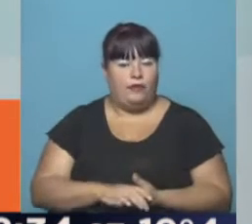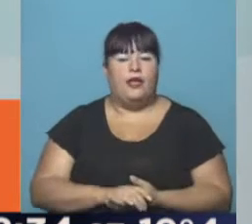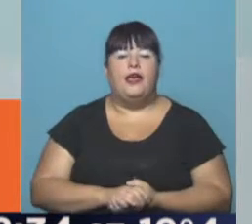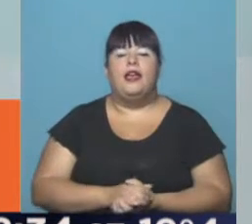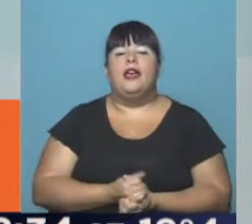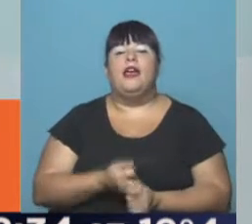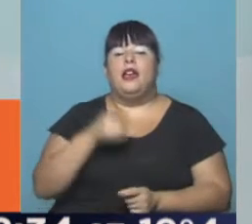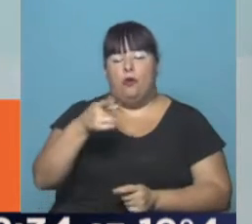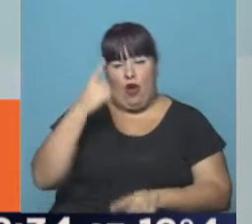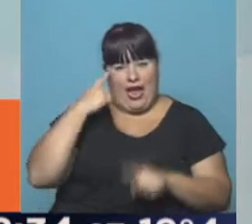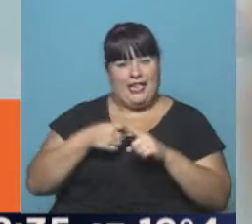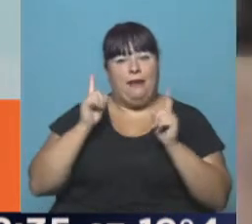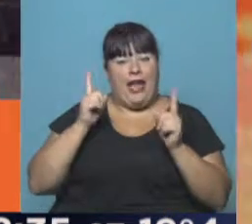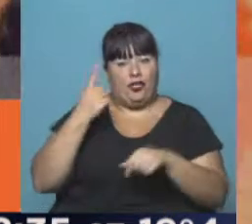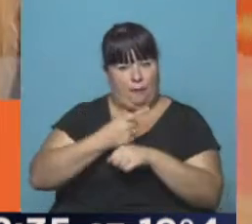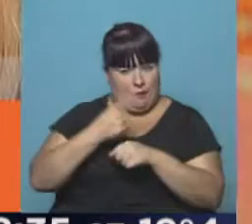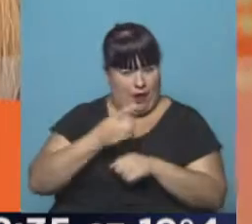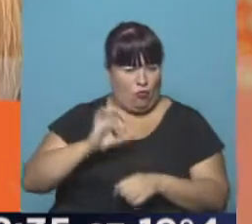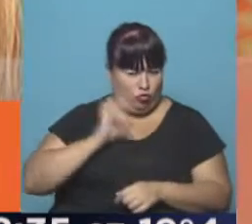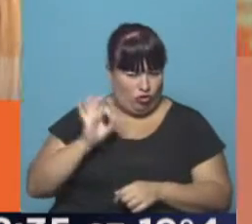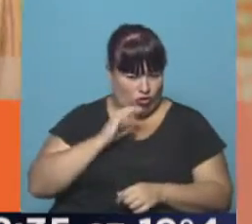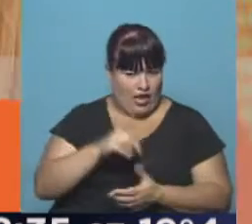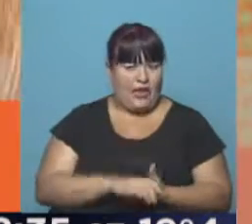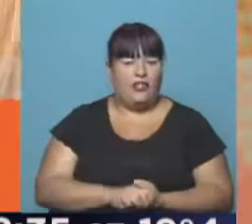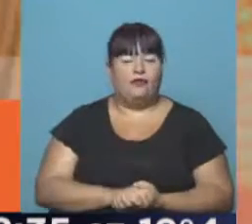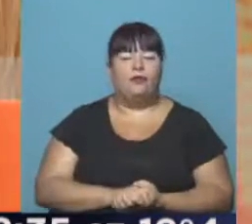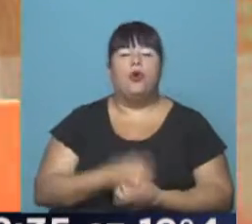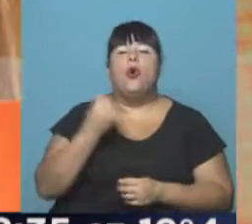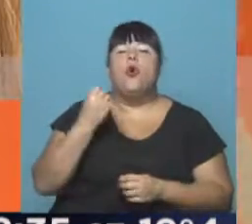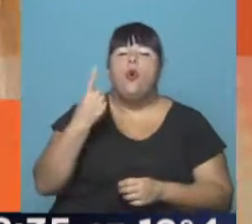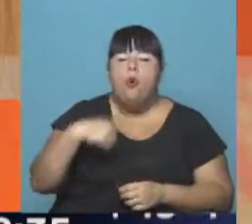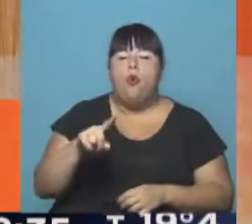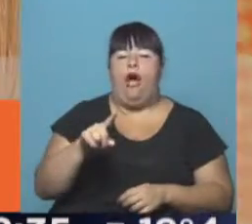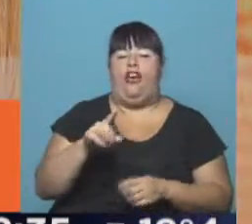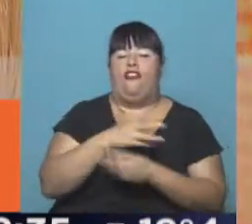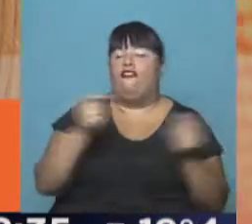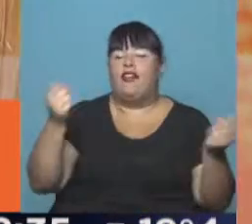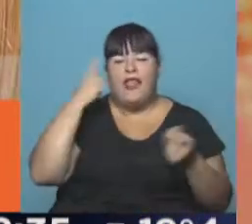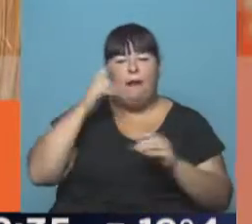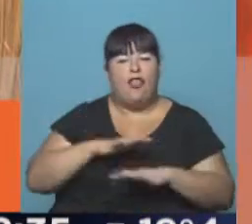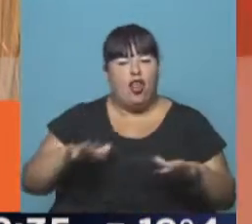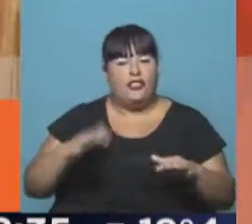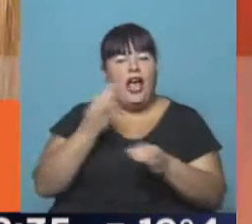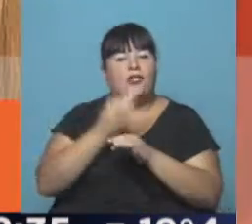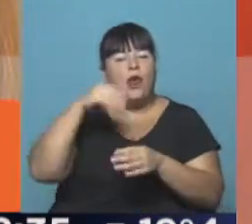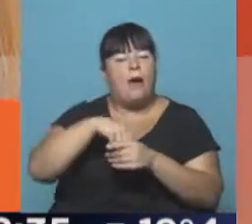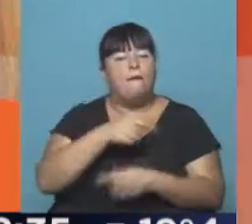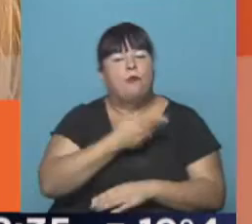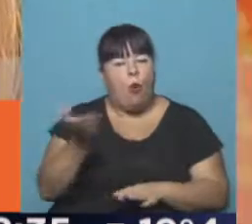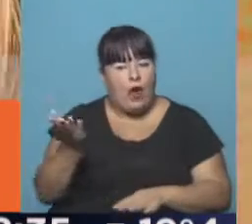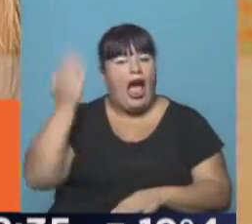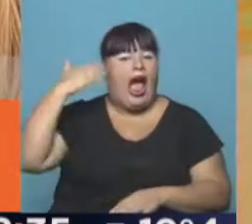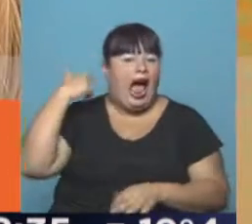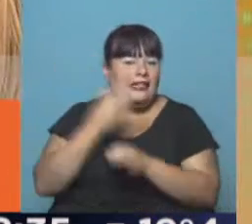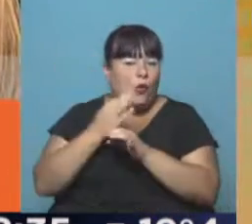Flavio, fuiste docente de primaria muchos años. ¿En qué momento dejan de aprender nuestros chicos en las escuelas públicas? Cuando antes